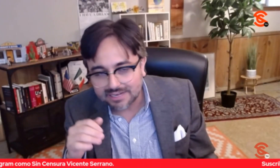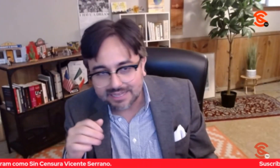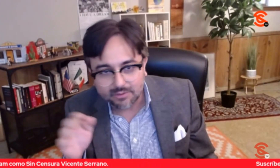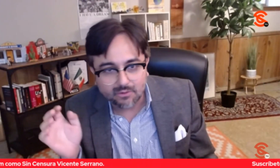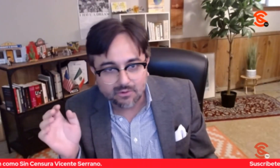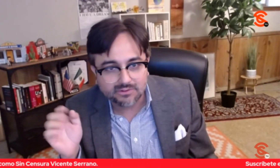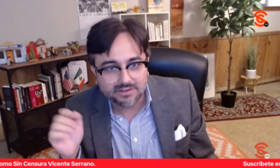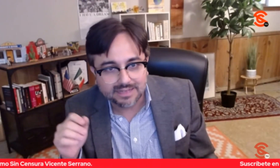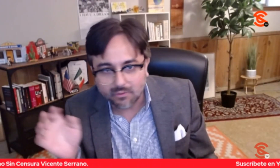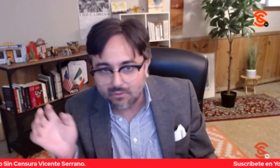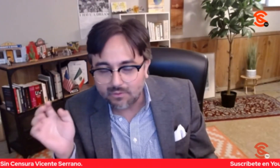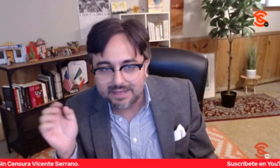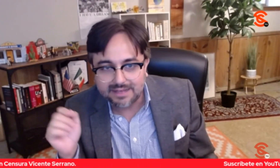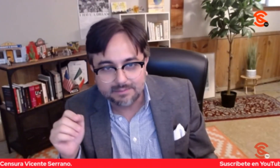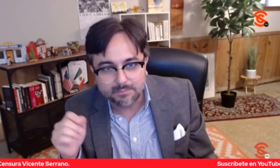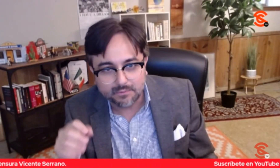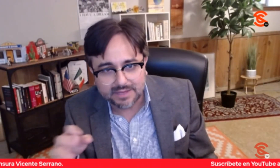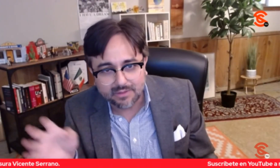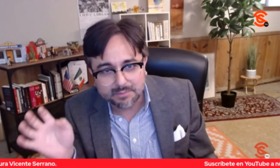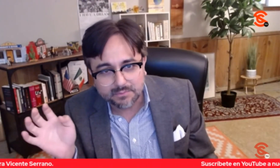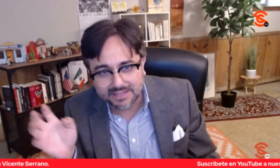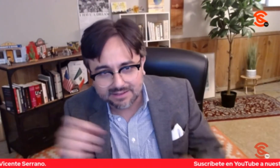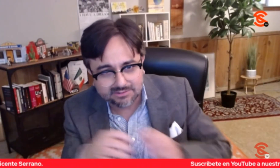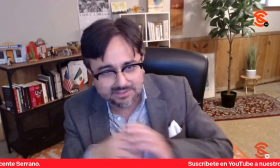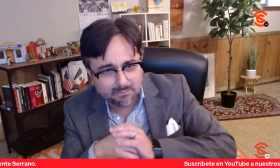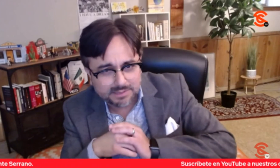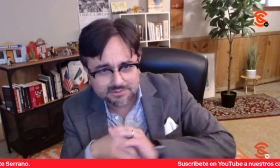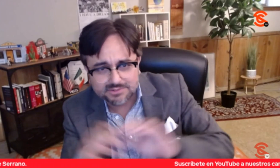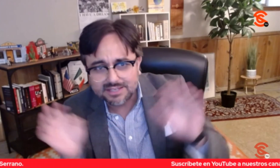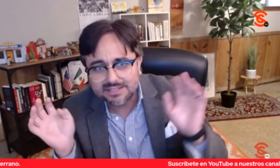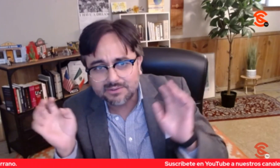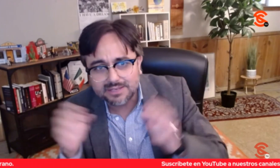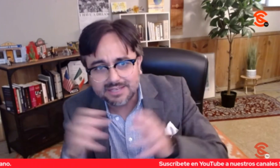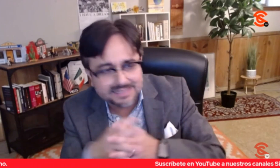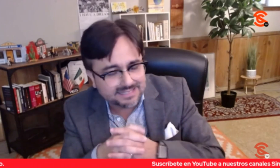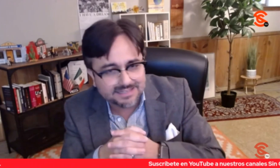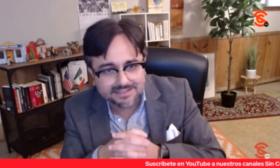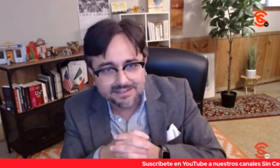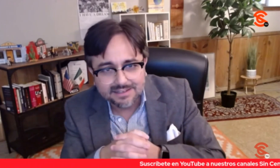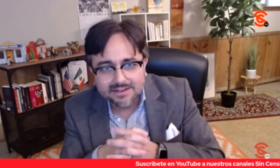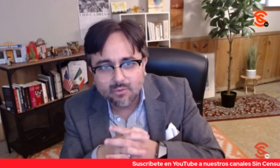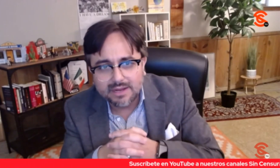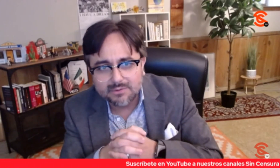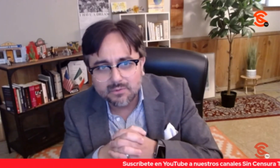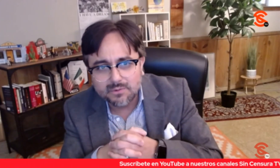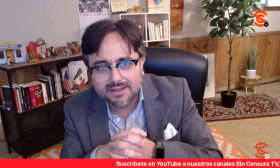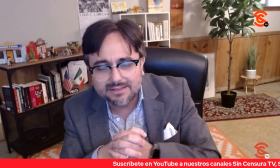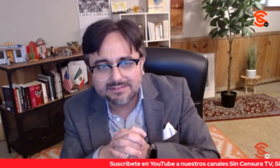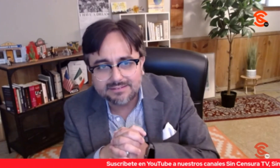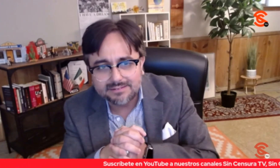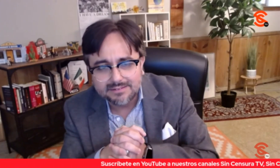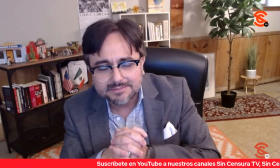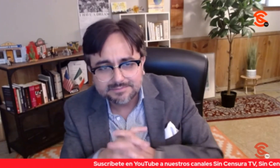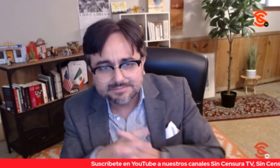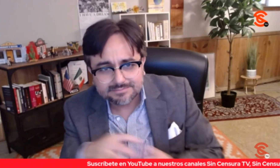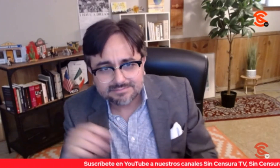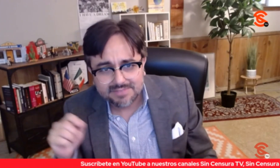otro senador, senadora, diputado, diputada, los acompaña un séquito de gente y de guaruras